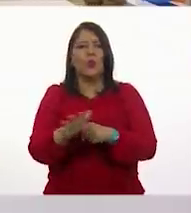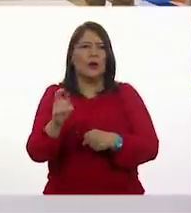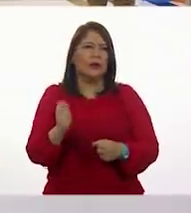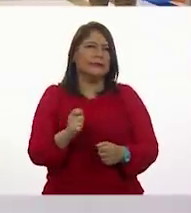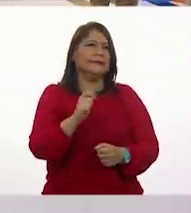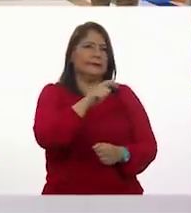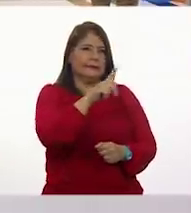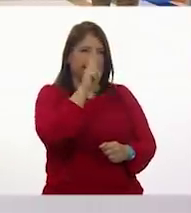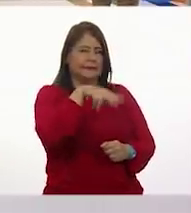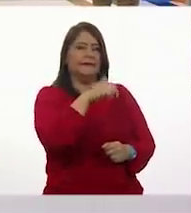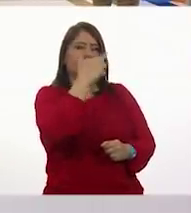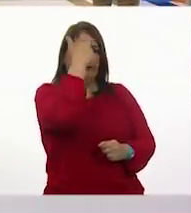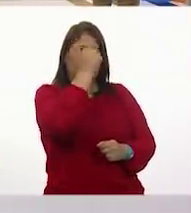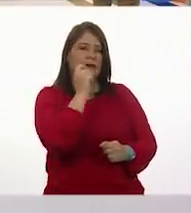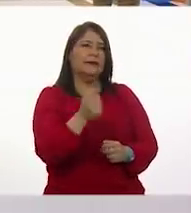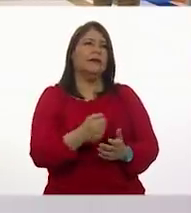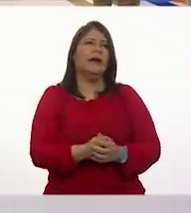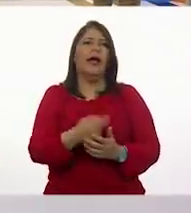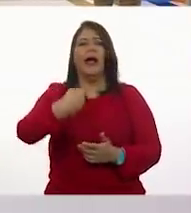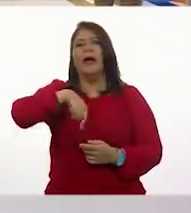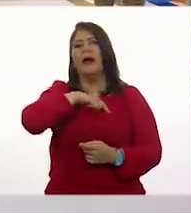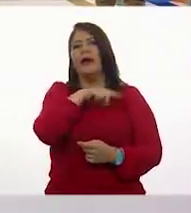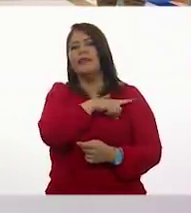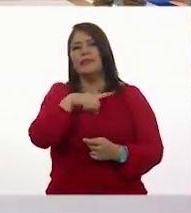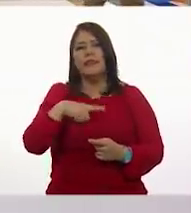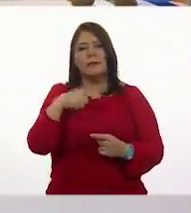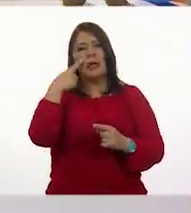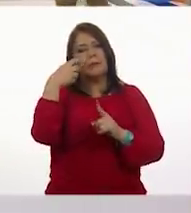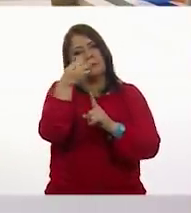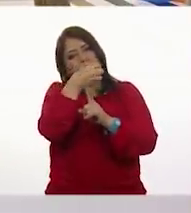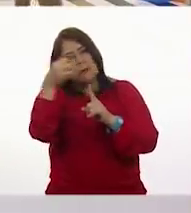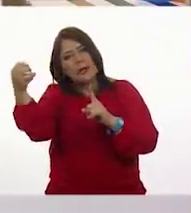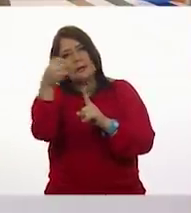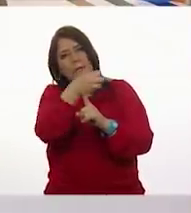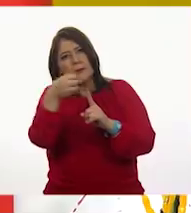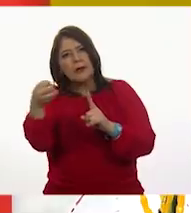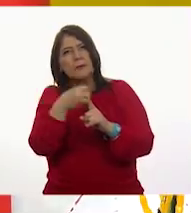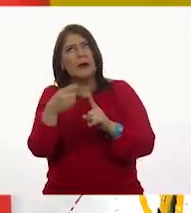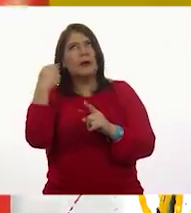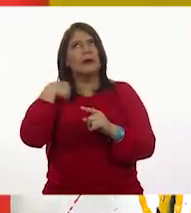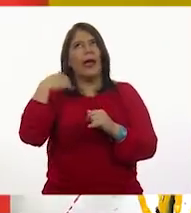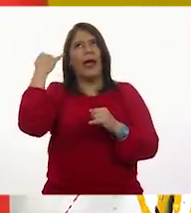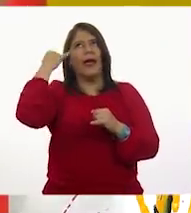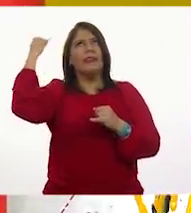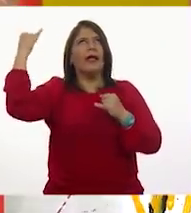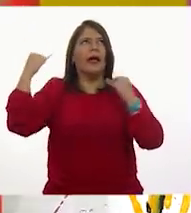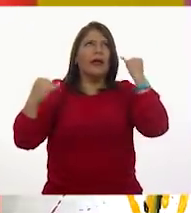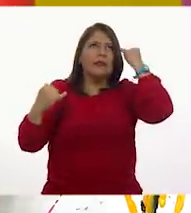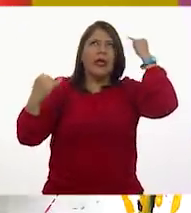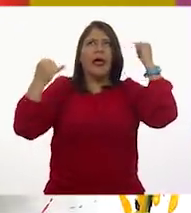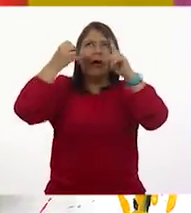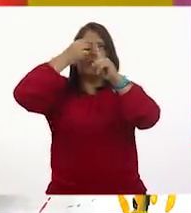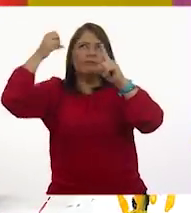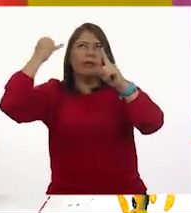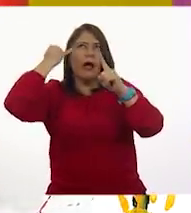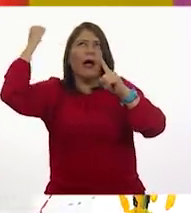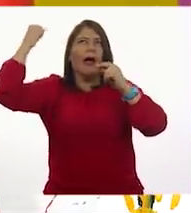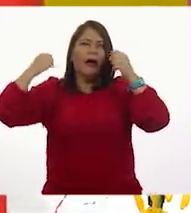es, Panchito, así es. Tenemos que ir organizando nuestras ideas para la toma de una